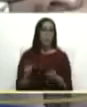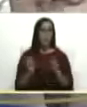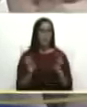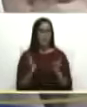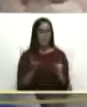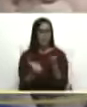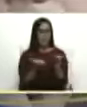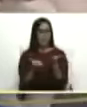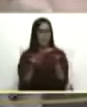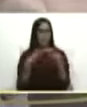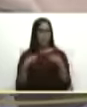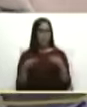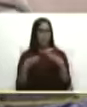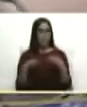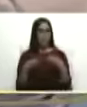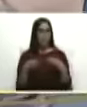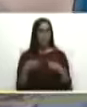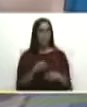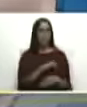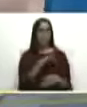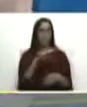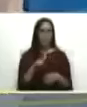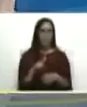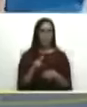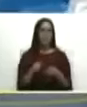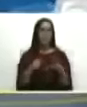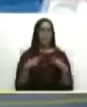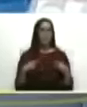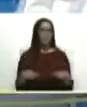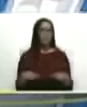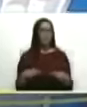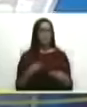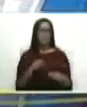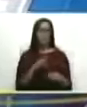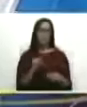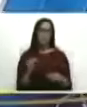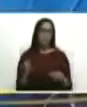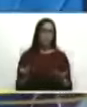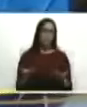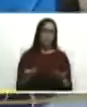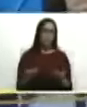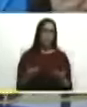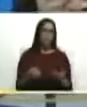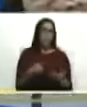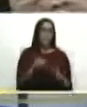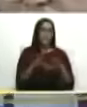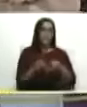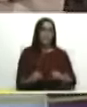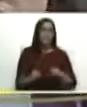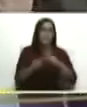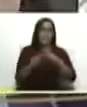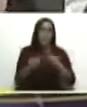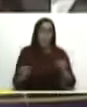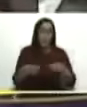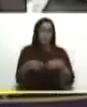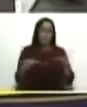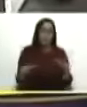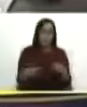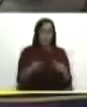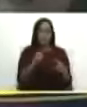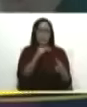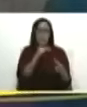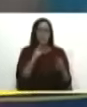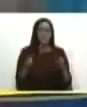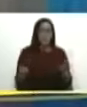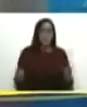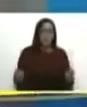servicios públicos, aun cuando evidentemente los recursos no son suficientes para atender todas las situaciones, hemos logrado